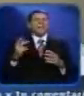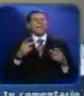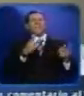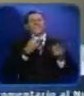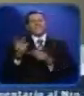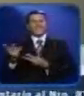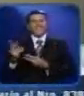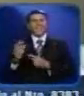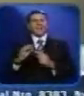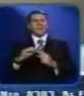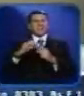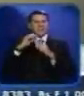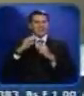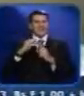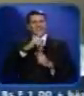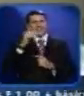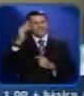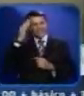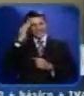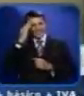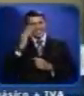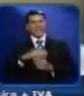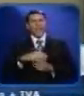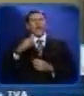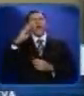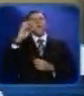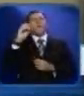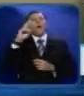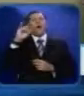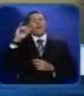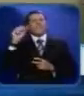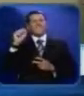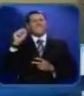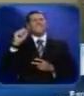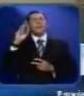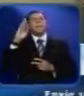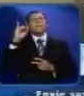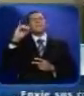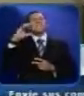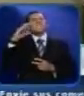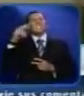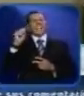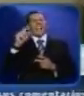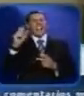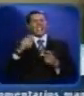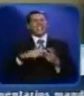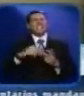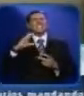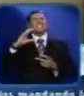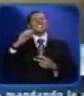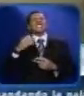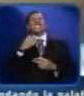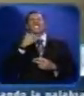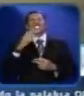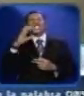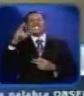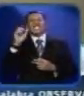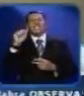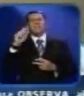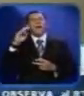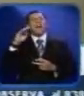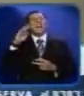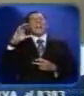invitados especiales, como ya ustedes saben, Boris Vichalibre. También tenemos a Chimbo y Cacho, los más